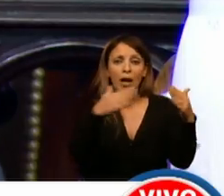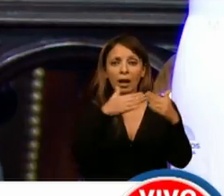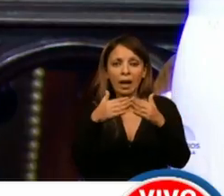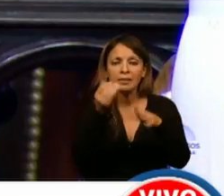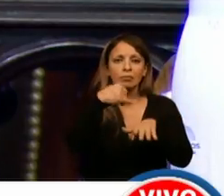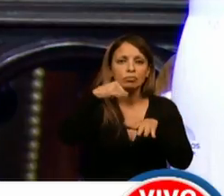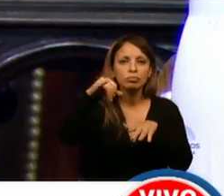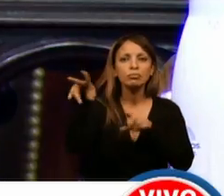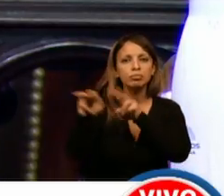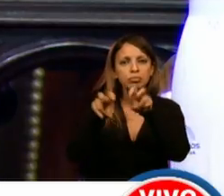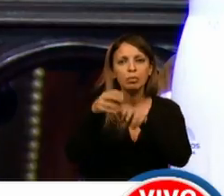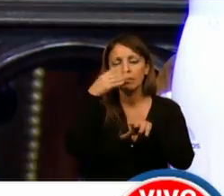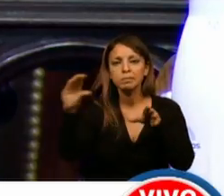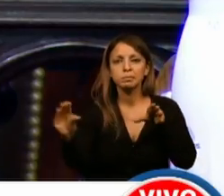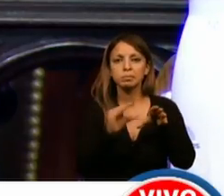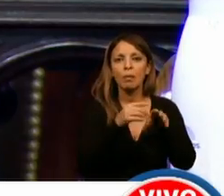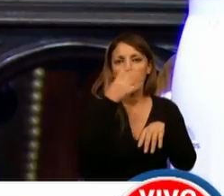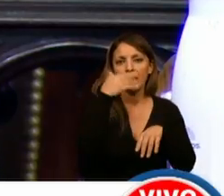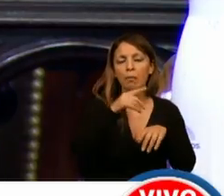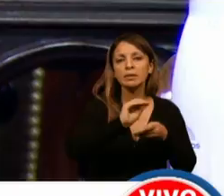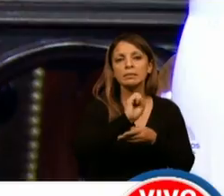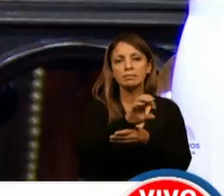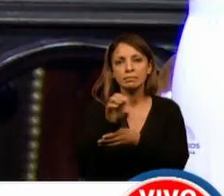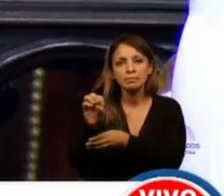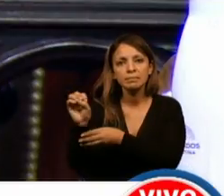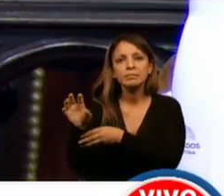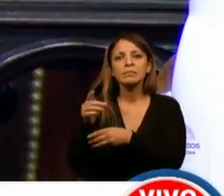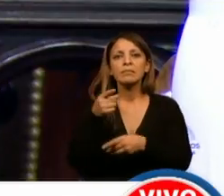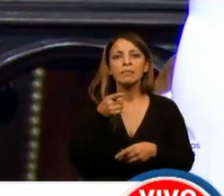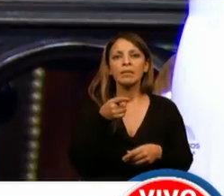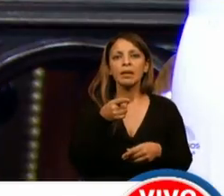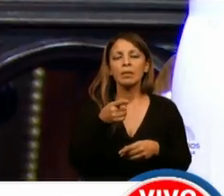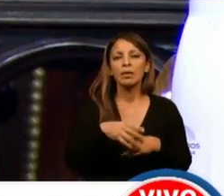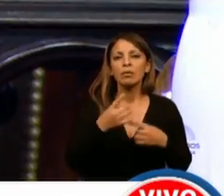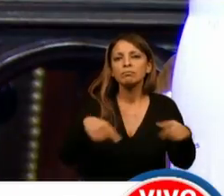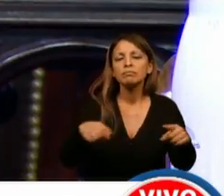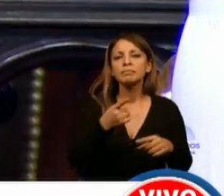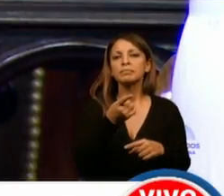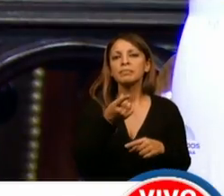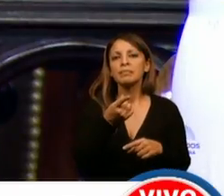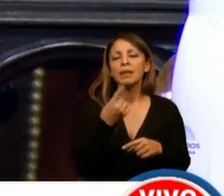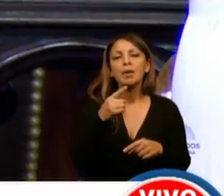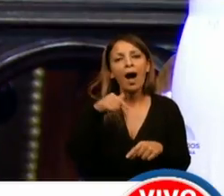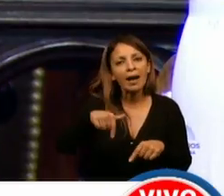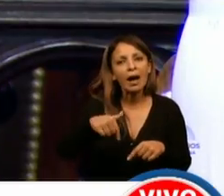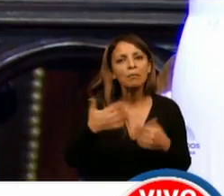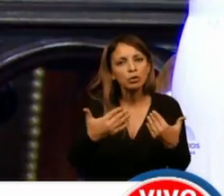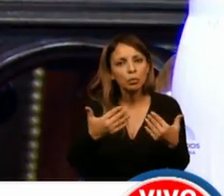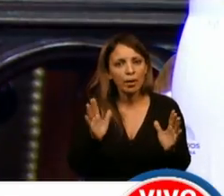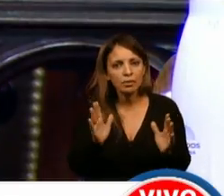hacen un aporte que luego distribuido con beneficio que lo que estamos estableciendo acá y por supuesto